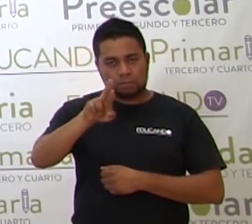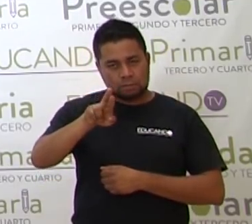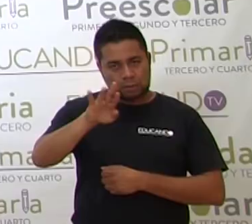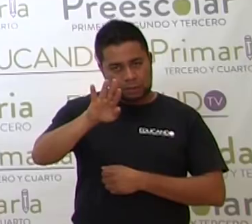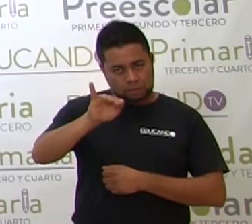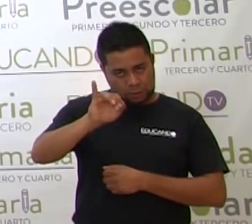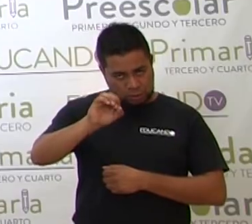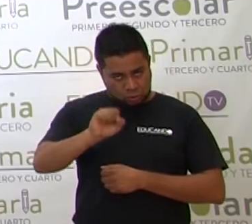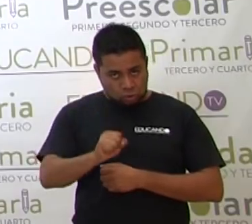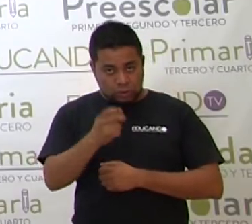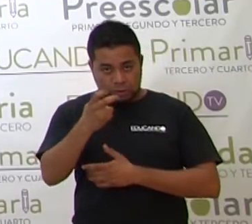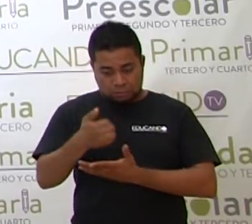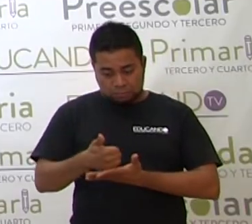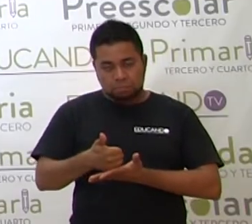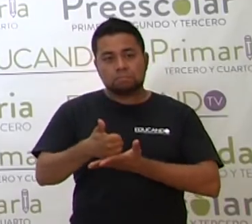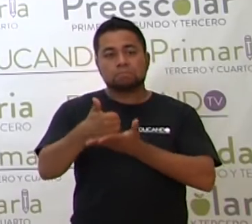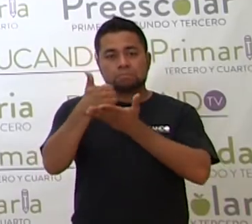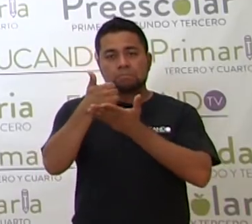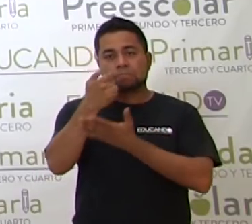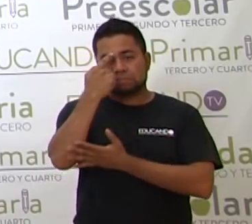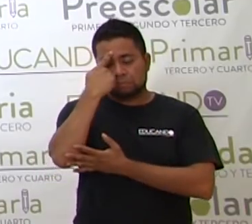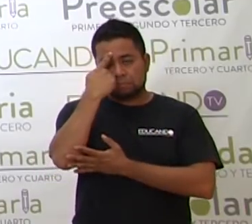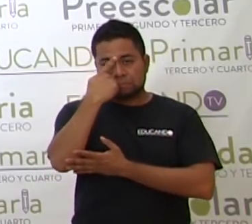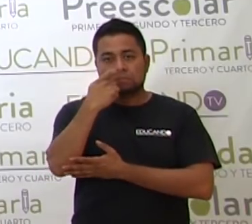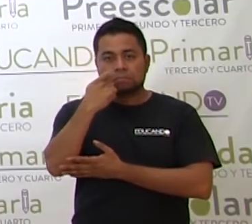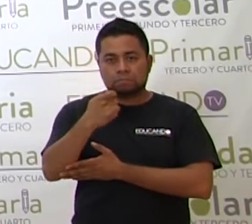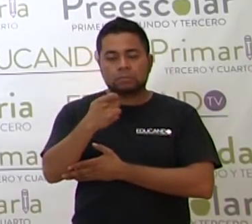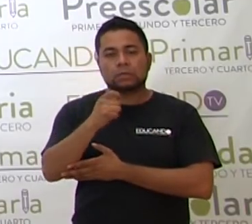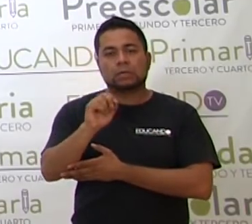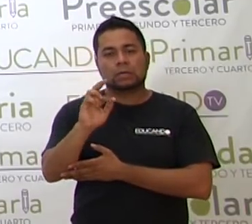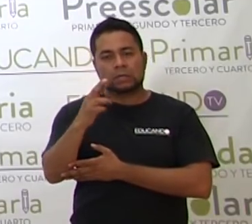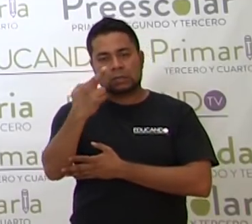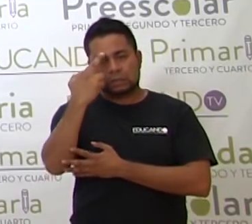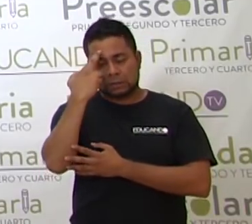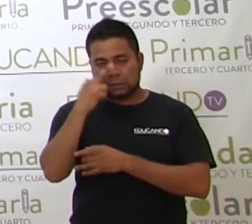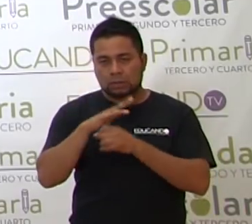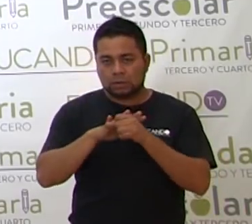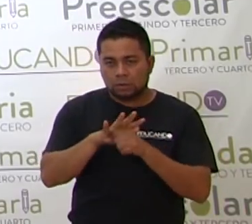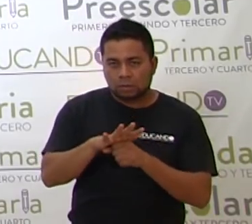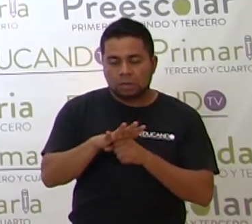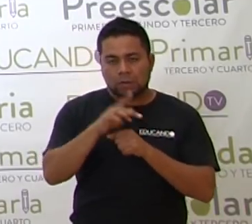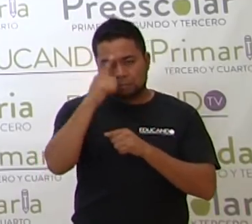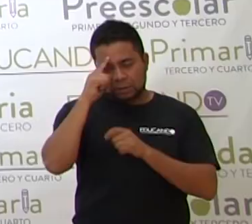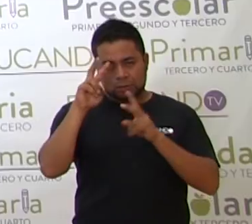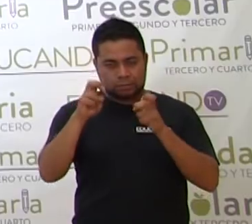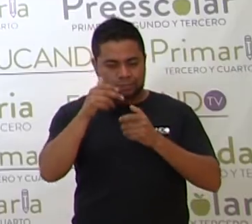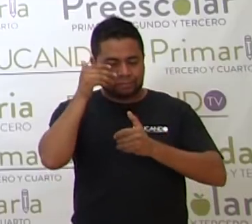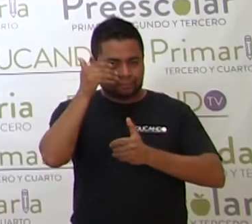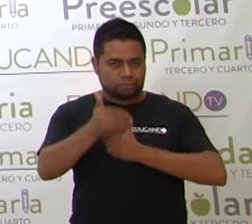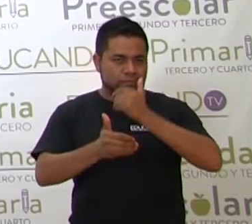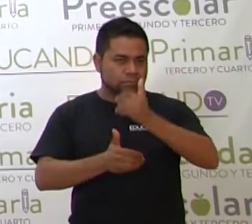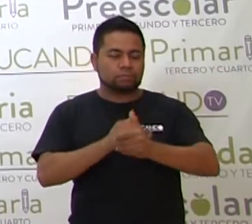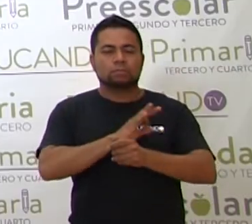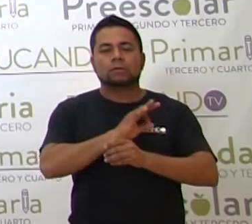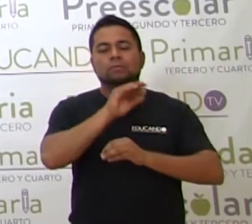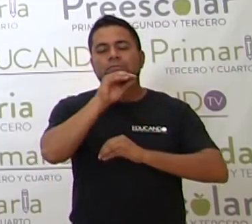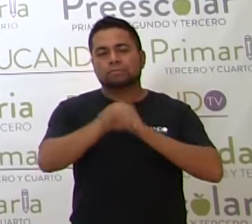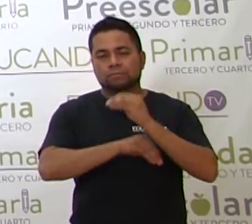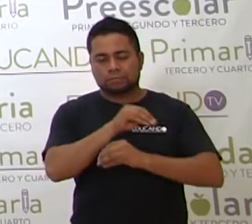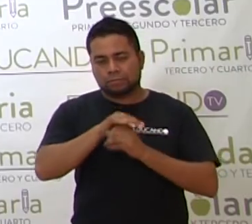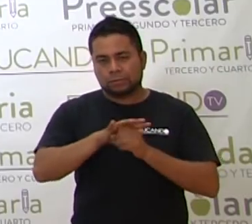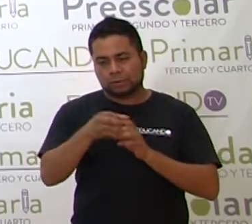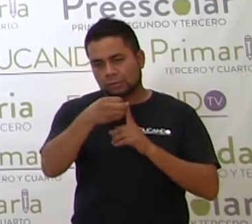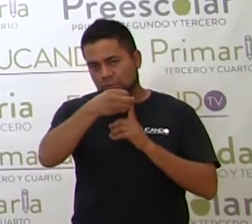esta parte que nos va a servir y nos va a permitir recordar cada uno de los pasos para poder construir